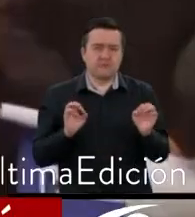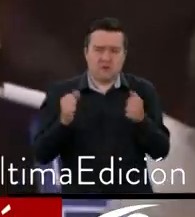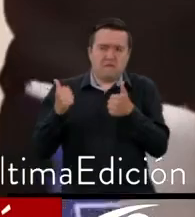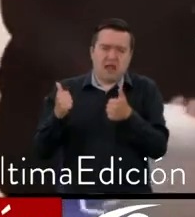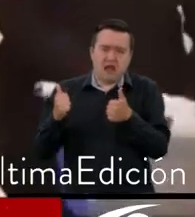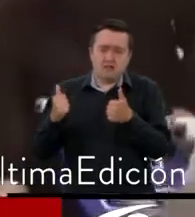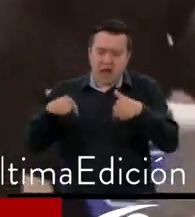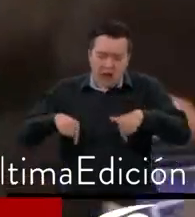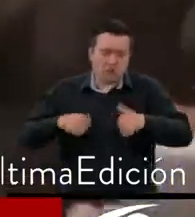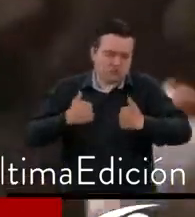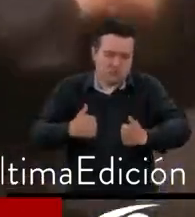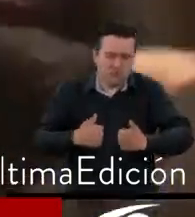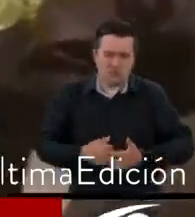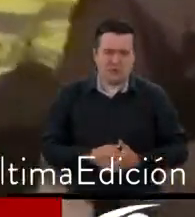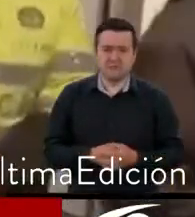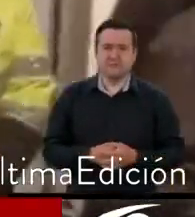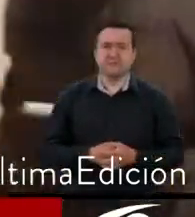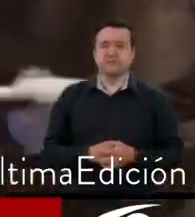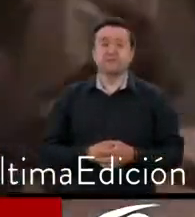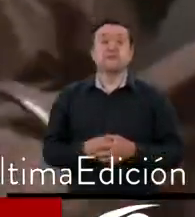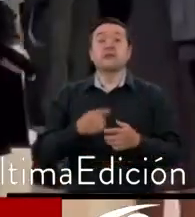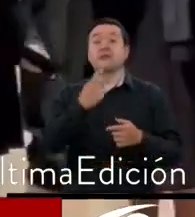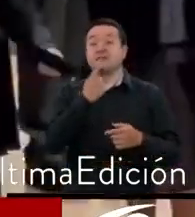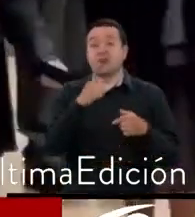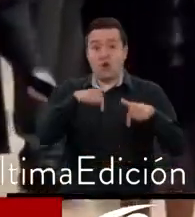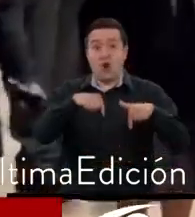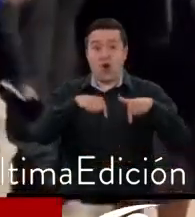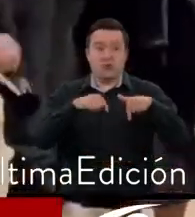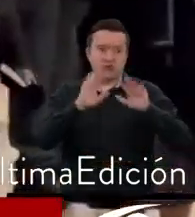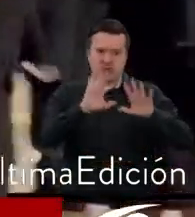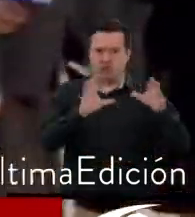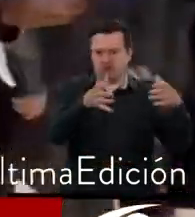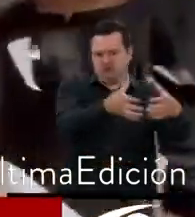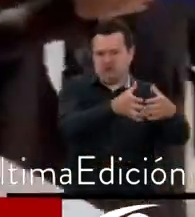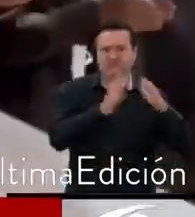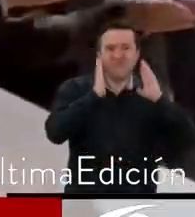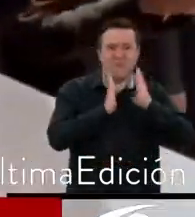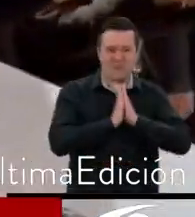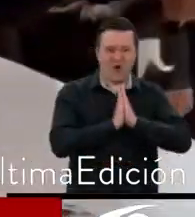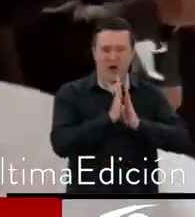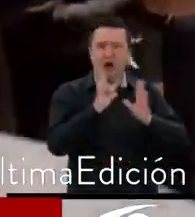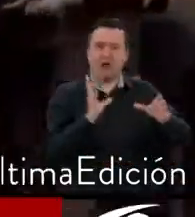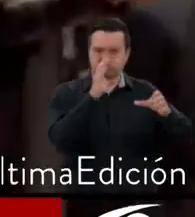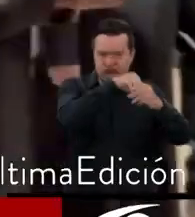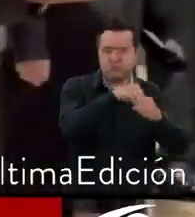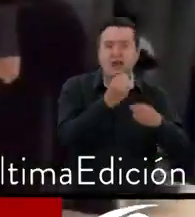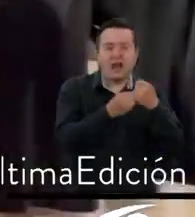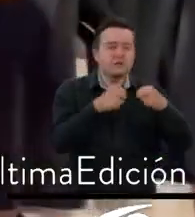bien. Agregó que por esta noche se reunirá con las hermanas de su congregación y rezarán el Santo